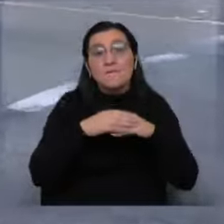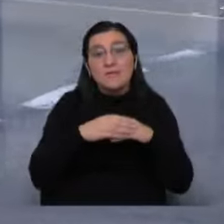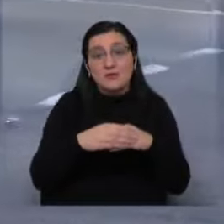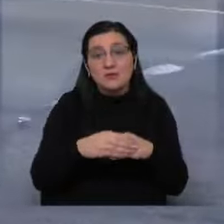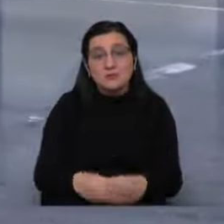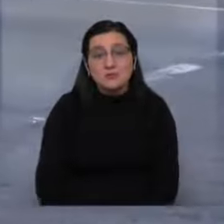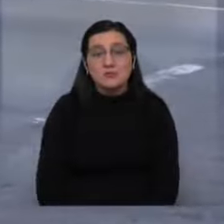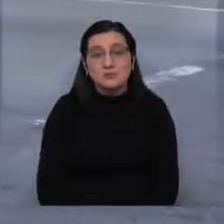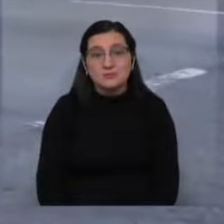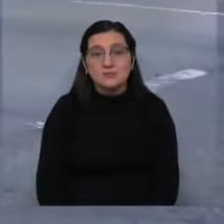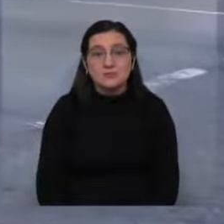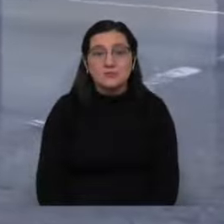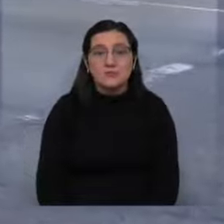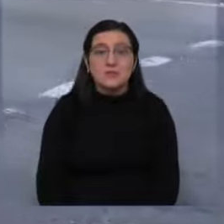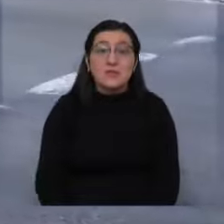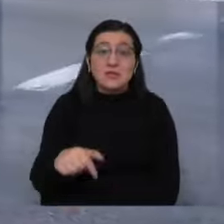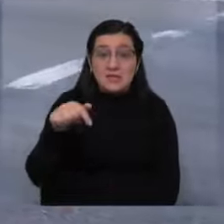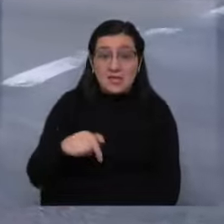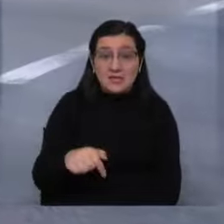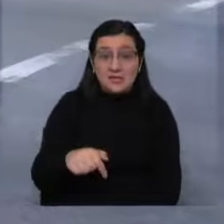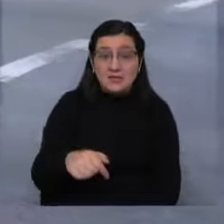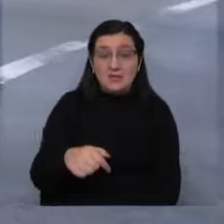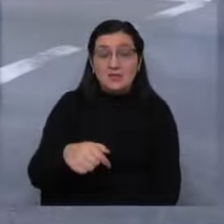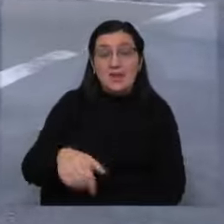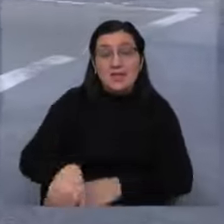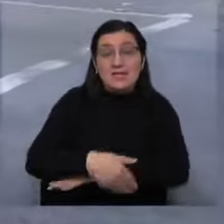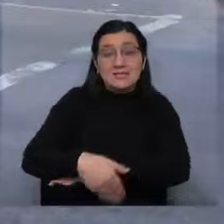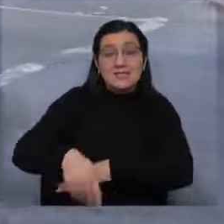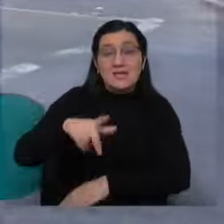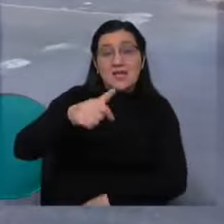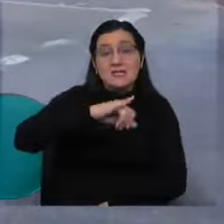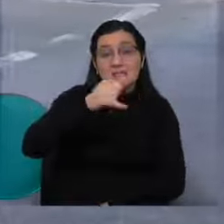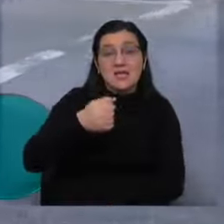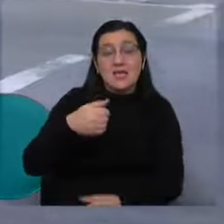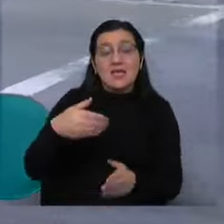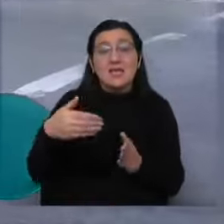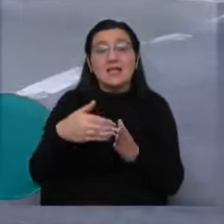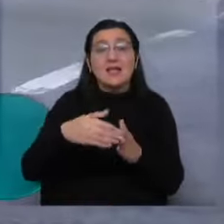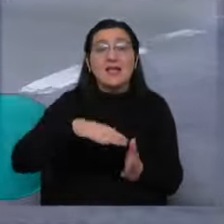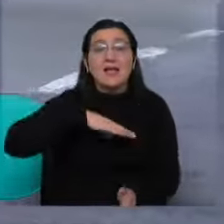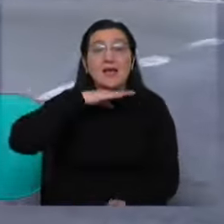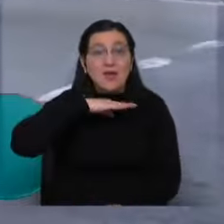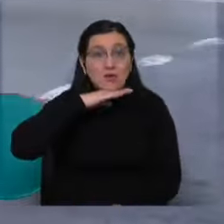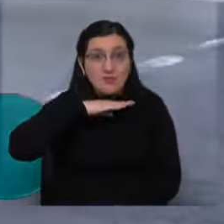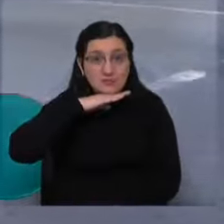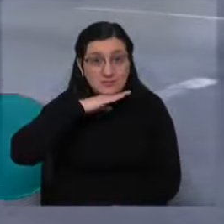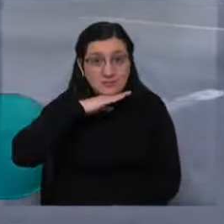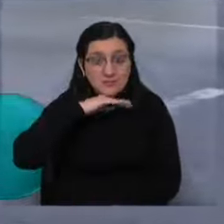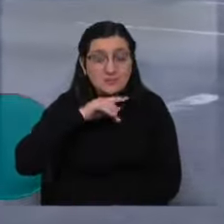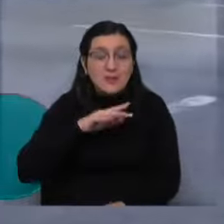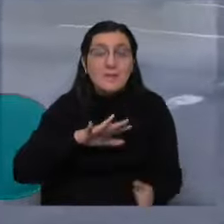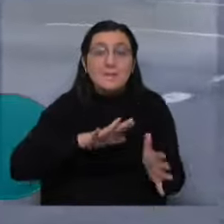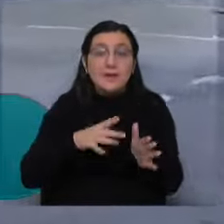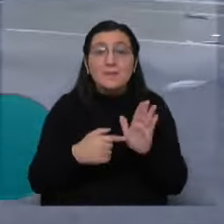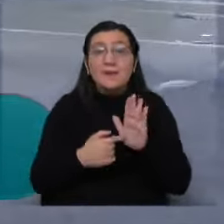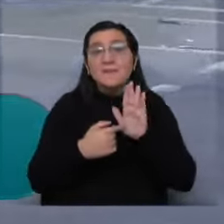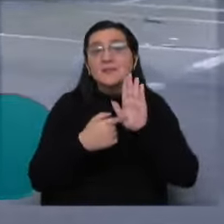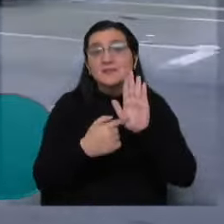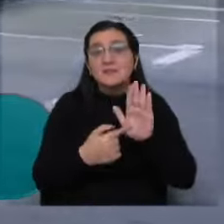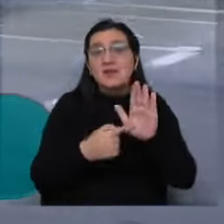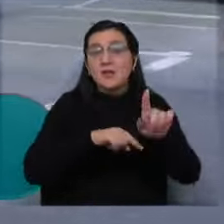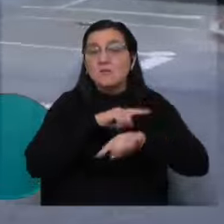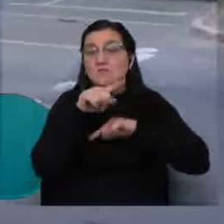no tirar el ancla aquí en Aquí les lanza esquina canelones desde aquí estamos Fito eh para presentarles